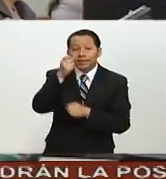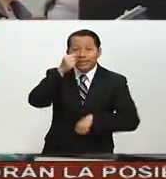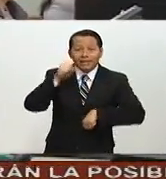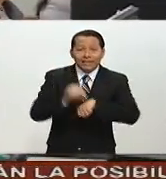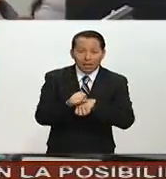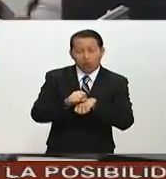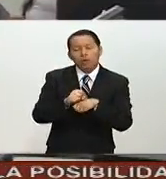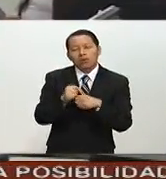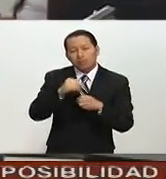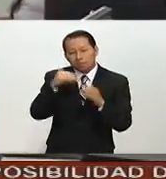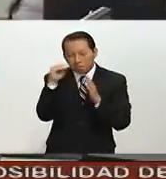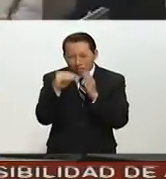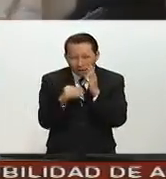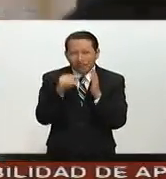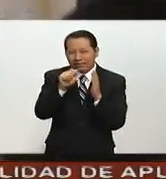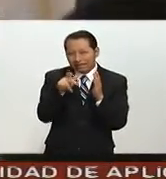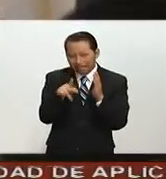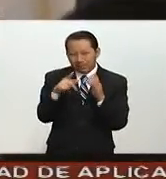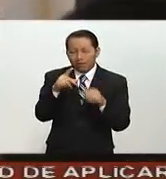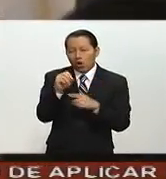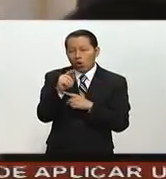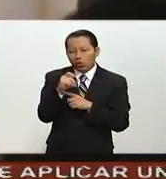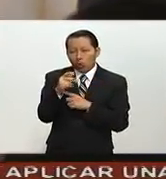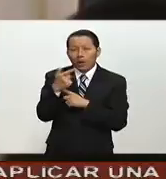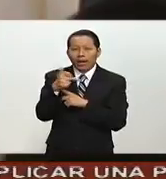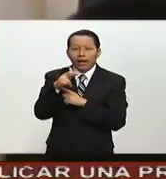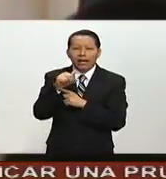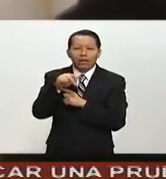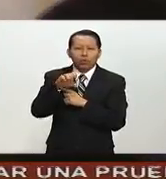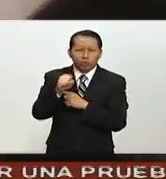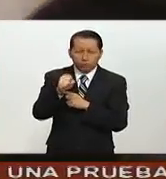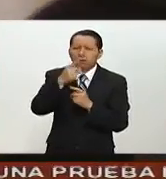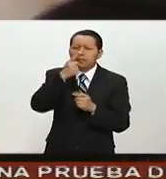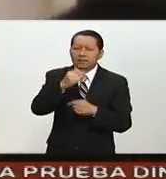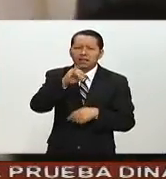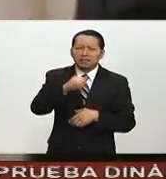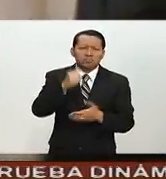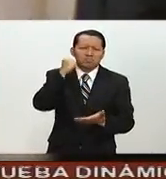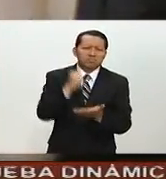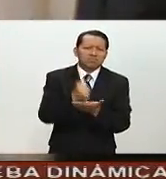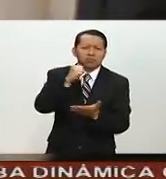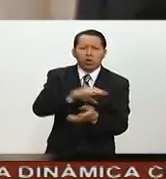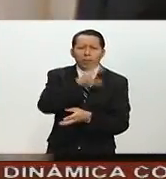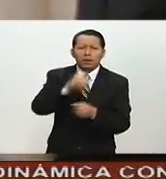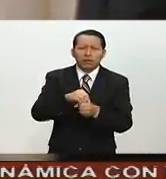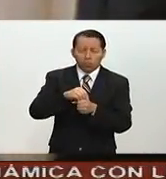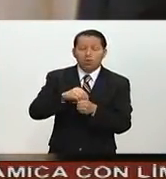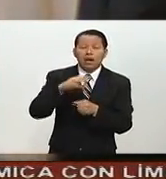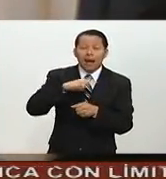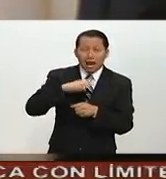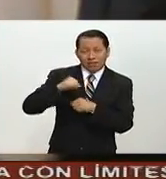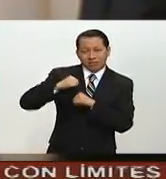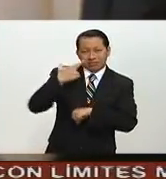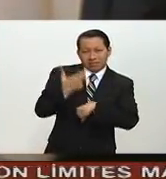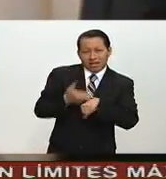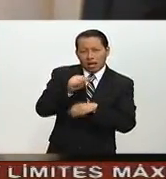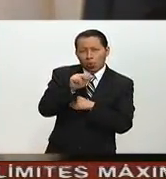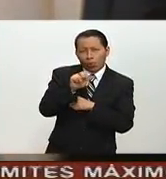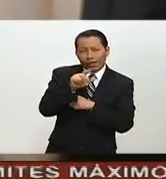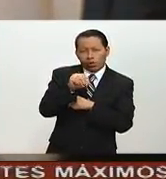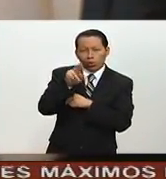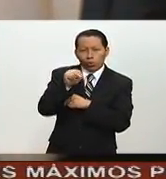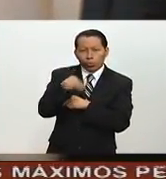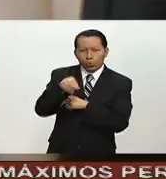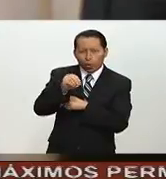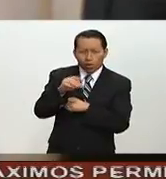Planeación, Evaluación y Coordinación de la SEP, Otto Granados, ratificó la disposición del secretario Aurelio Nuño de atender los